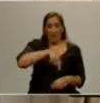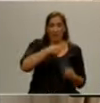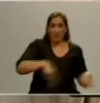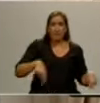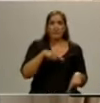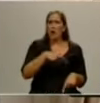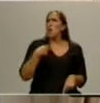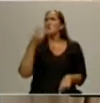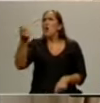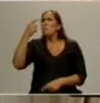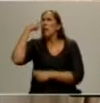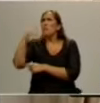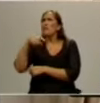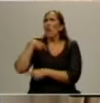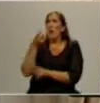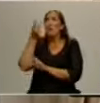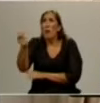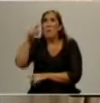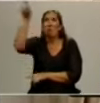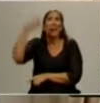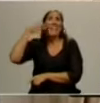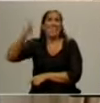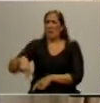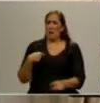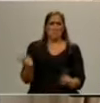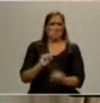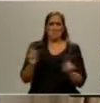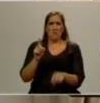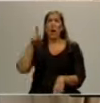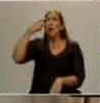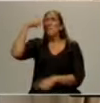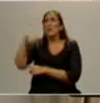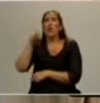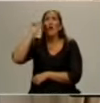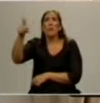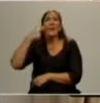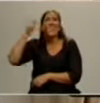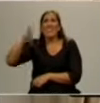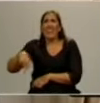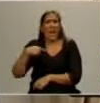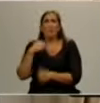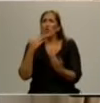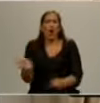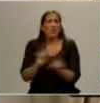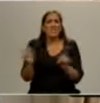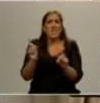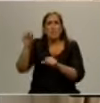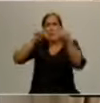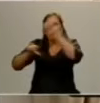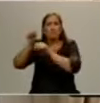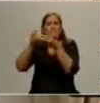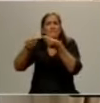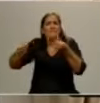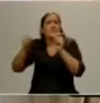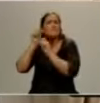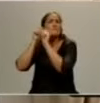compramos petróleo a Irán, porque además el petróleo iraní no sirve por las componentes que